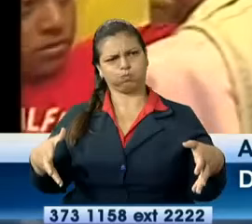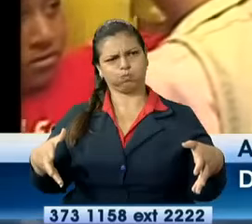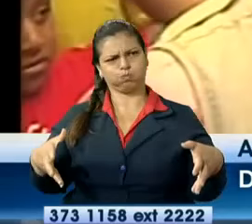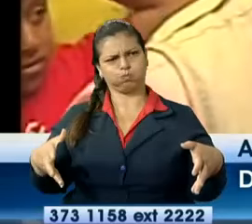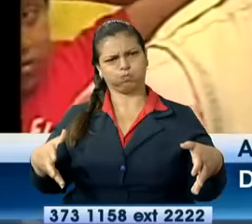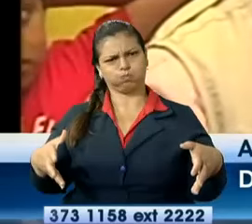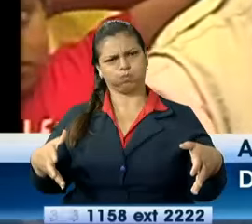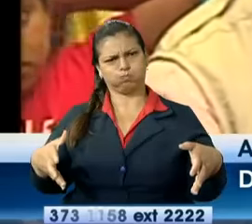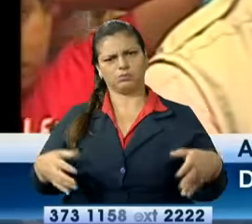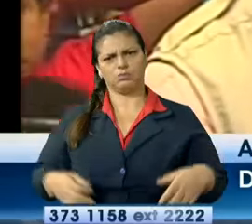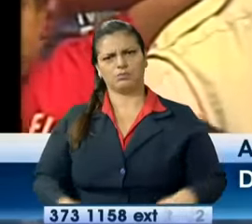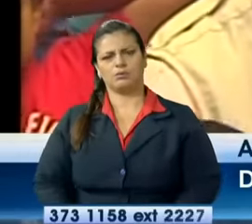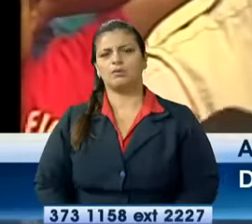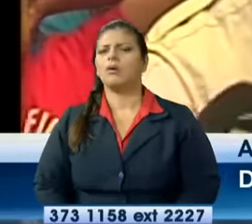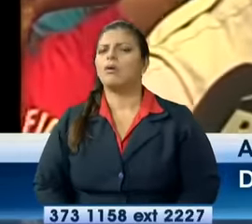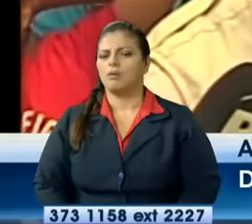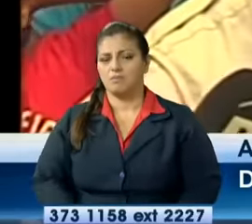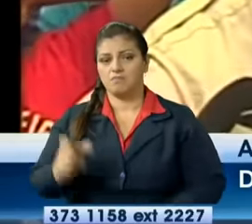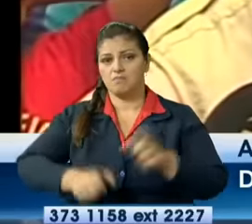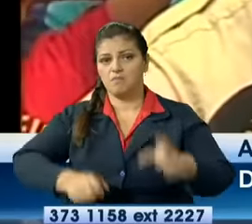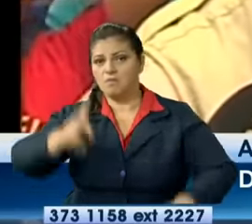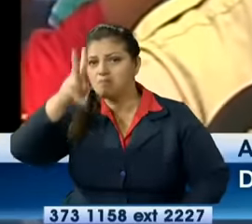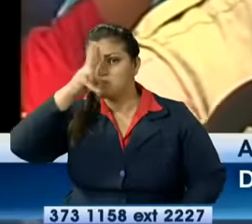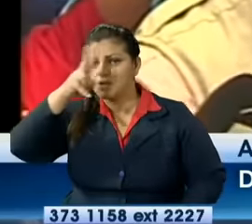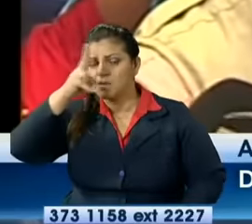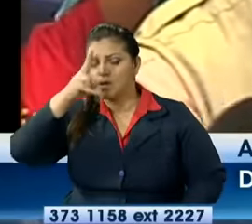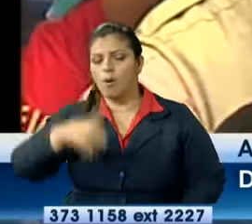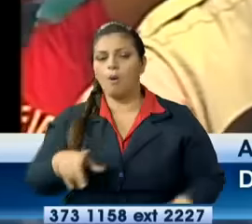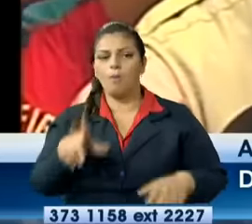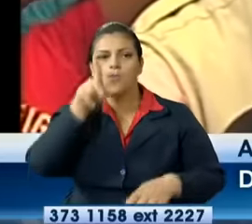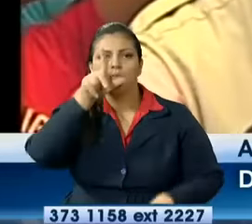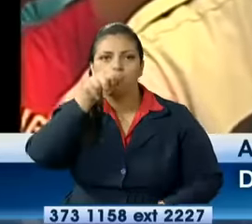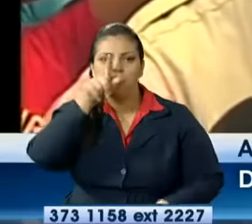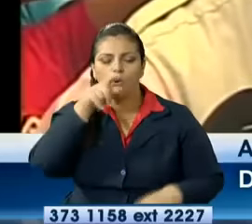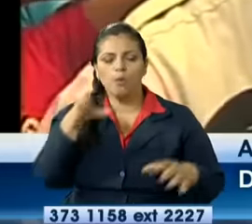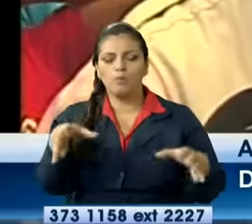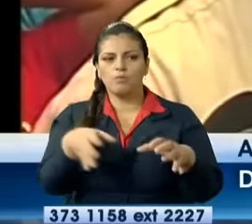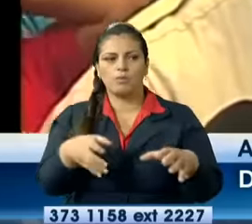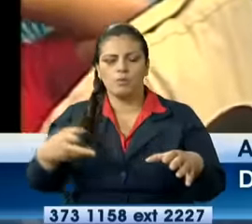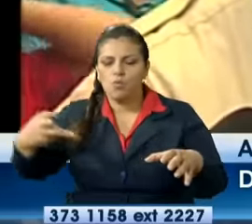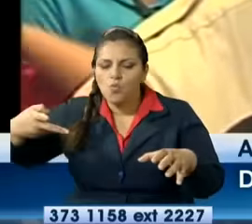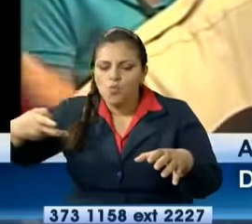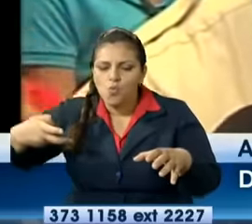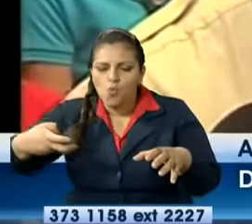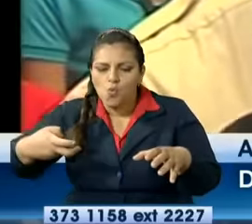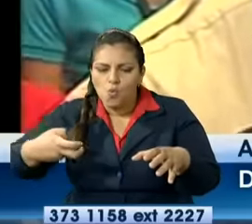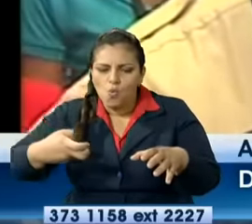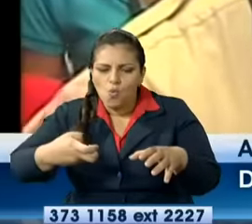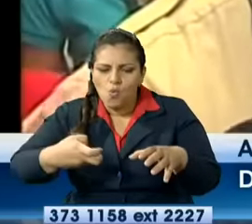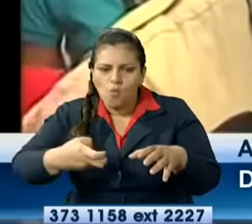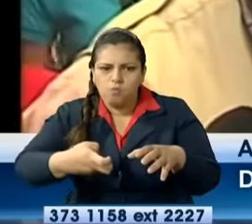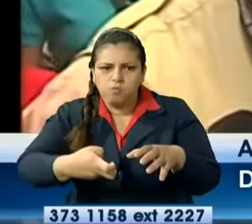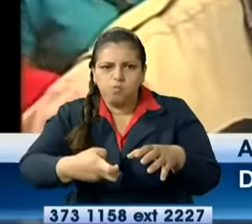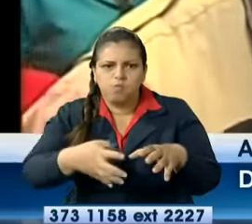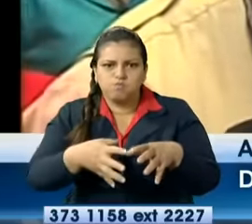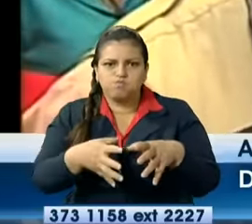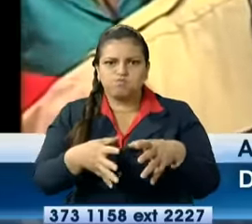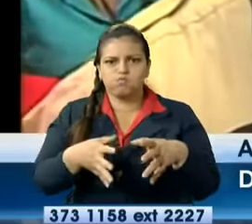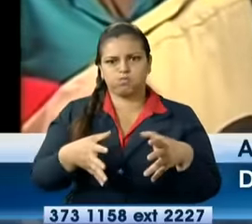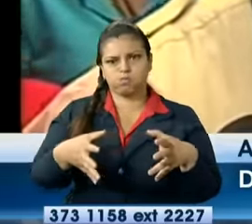las vísceras y los inflan y les llenan con productos no sé qué, pero pesan más. Entonces eso